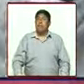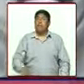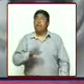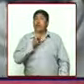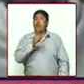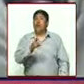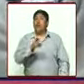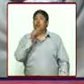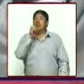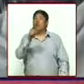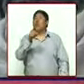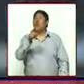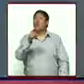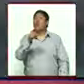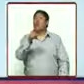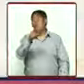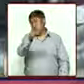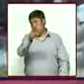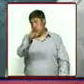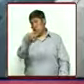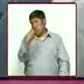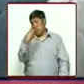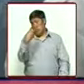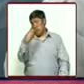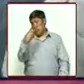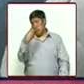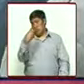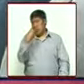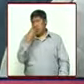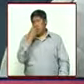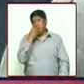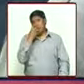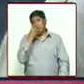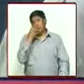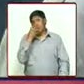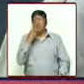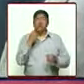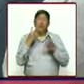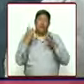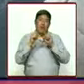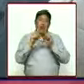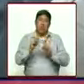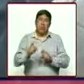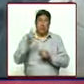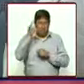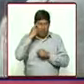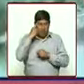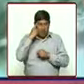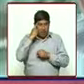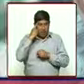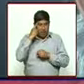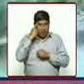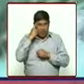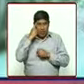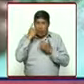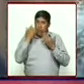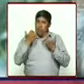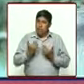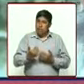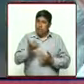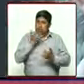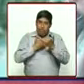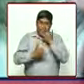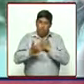Seguro, a usted que lo estamos viendo, se le están pasando varias preguntas por la mente. ¿Y ahora qué